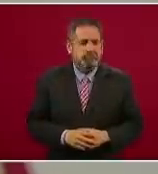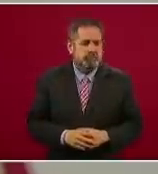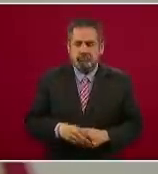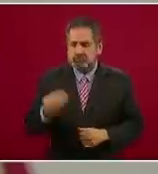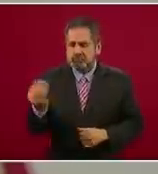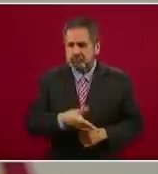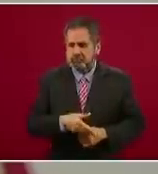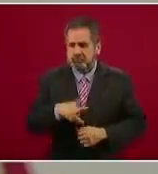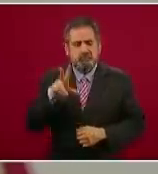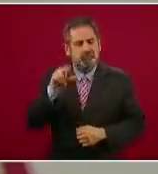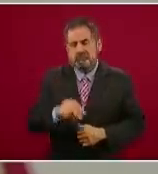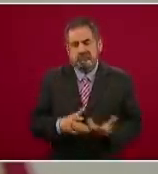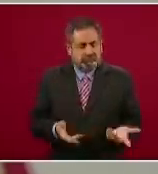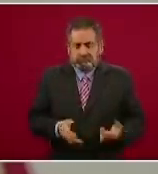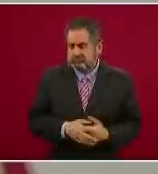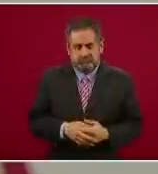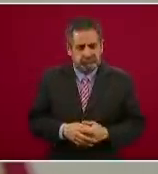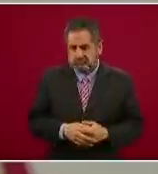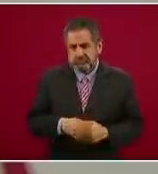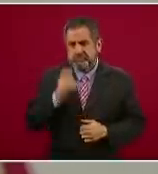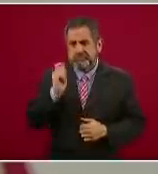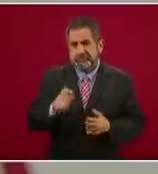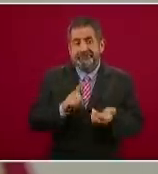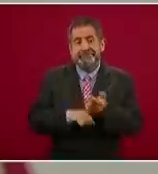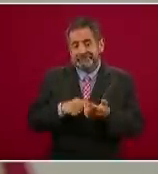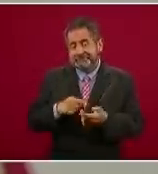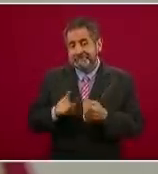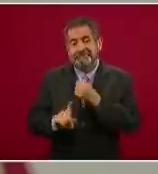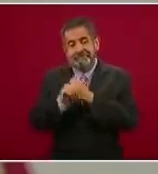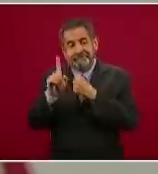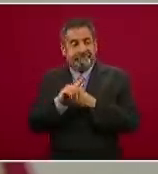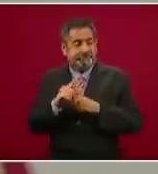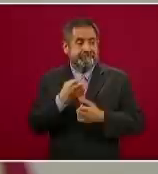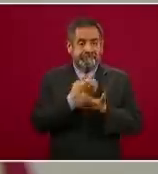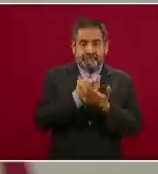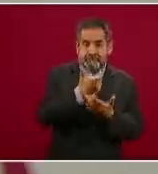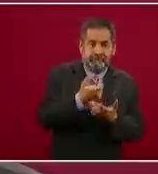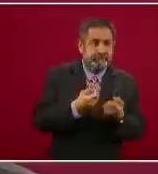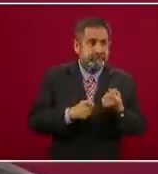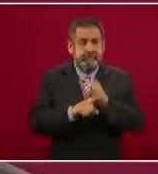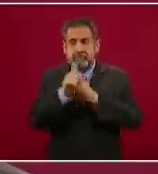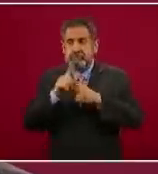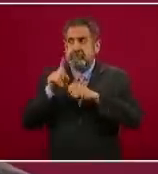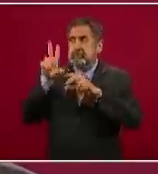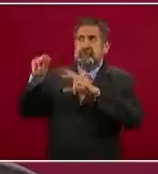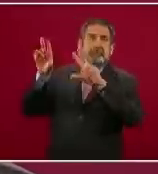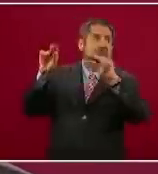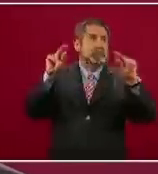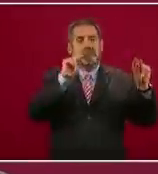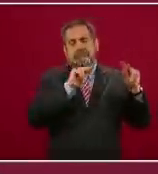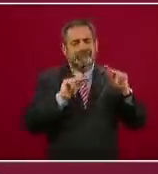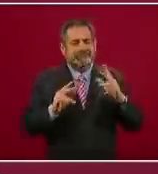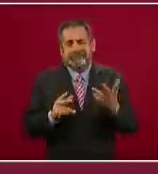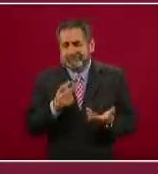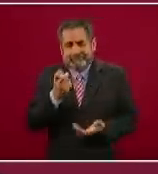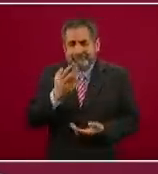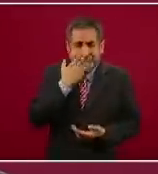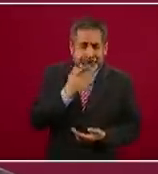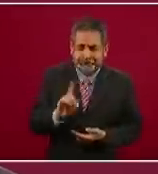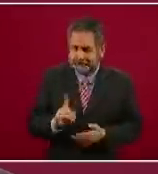tampoco ayudan porque tienen gravísimas consecuencias económicas y sociales. Además,